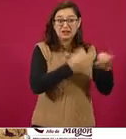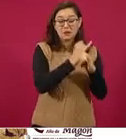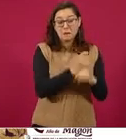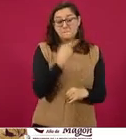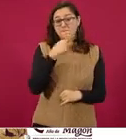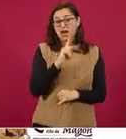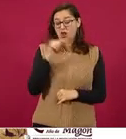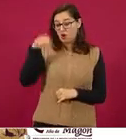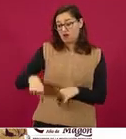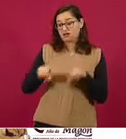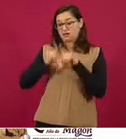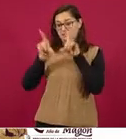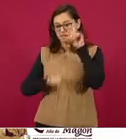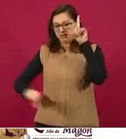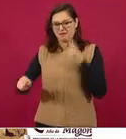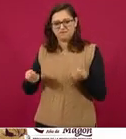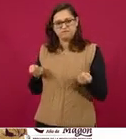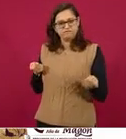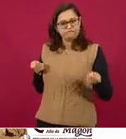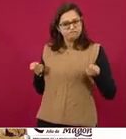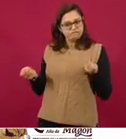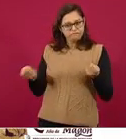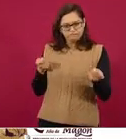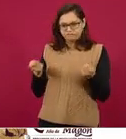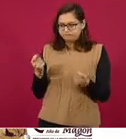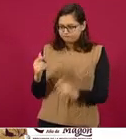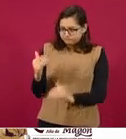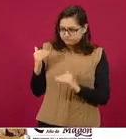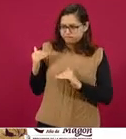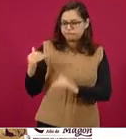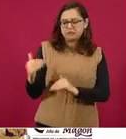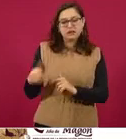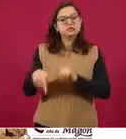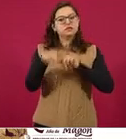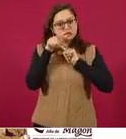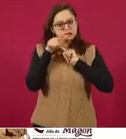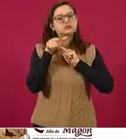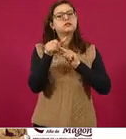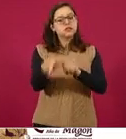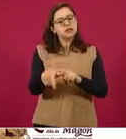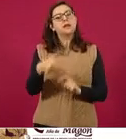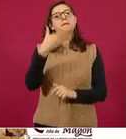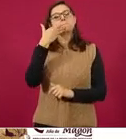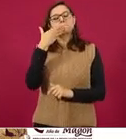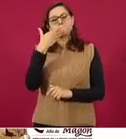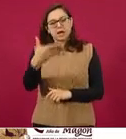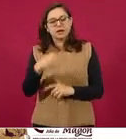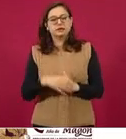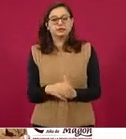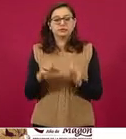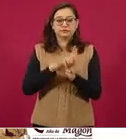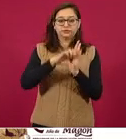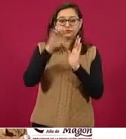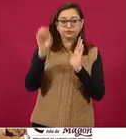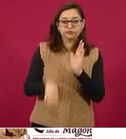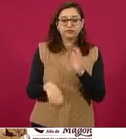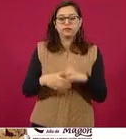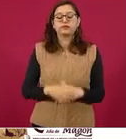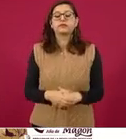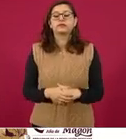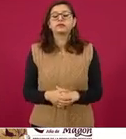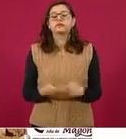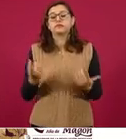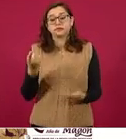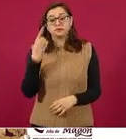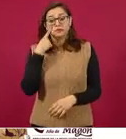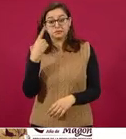en México, en las 145 regiones, para el caso de cilindros de gas por kilo,